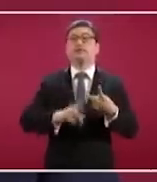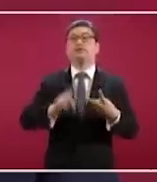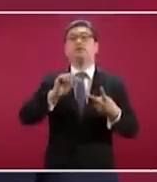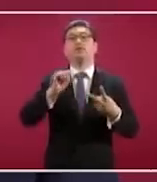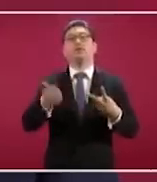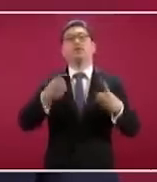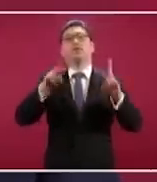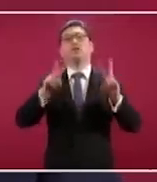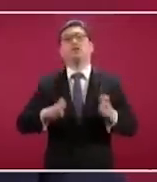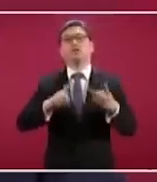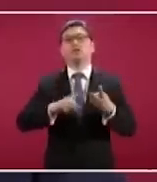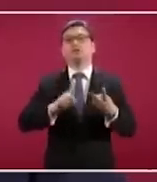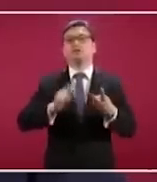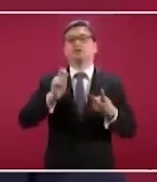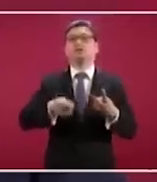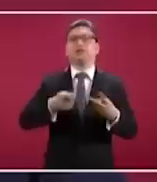para